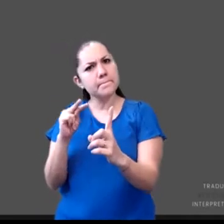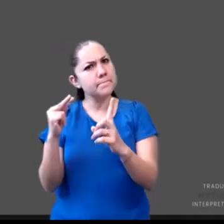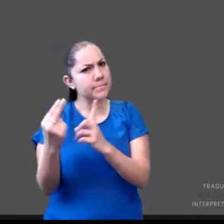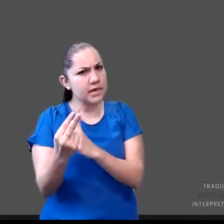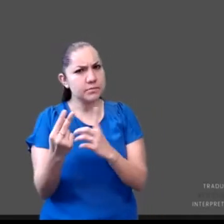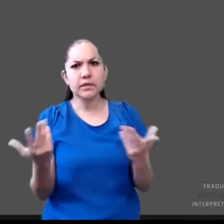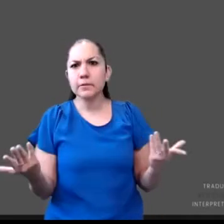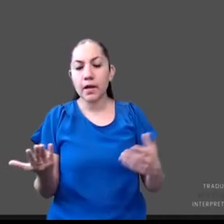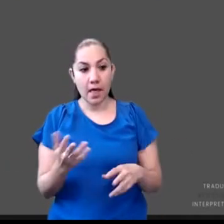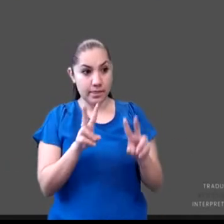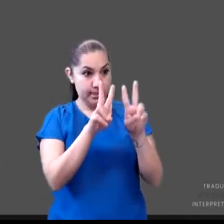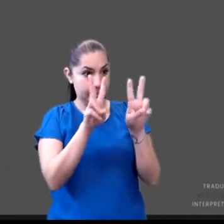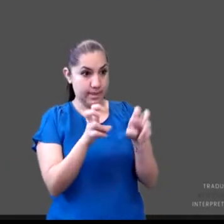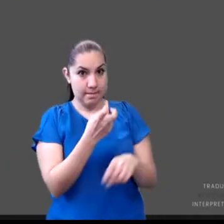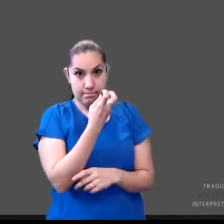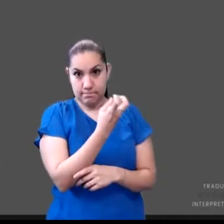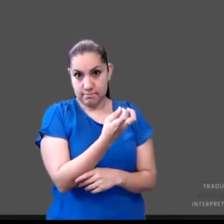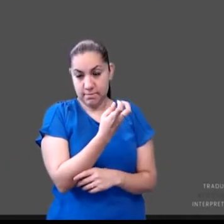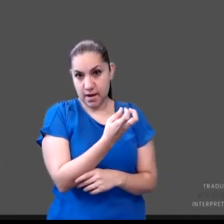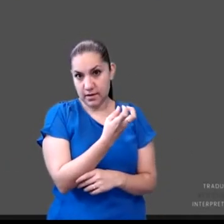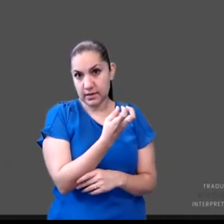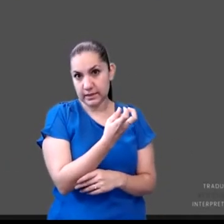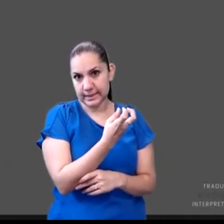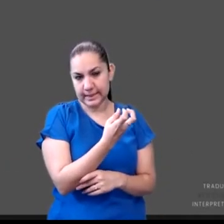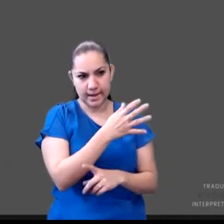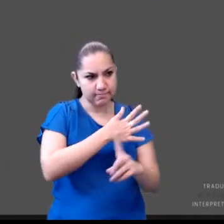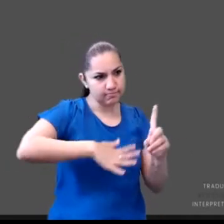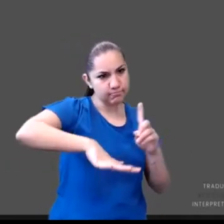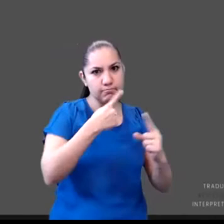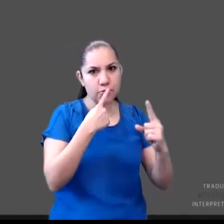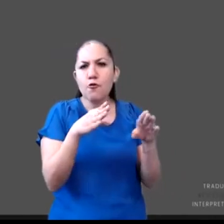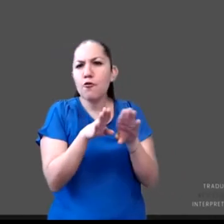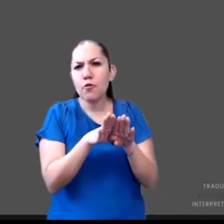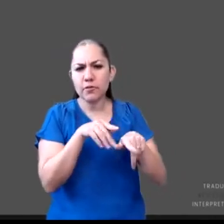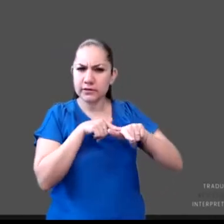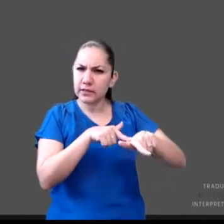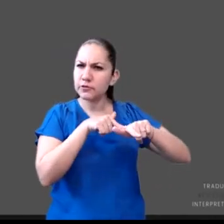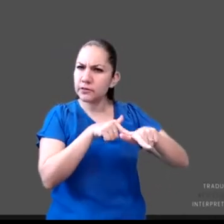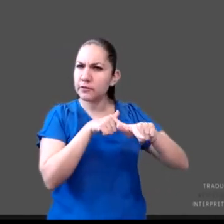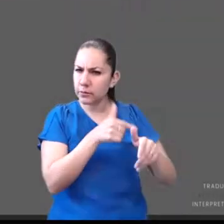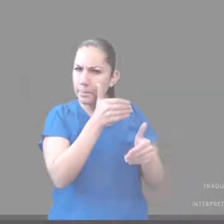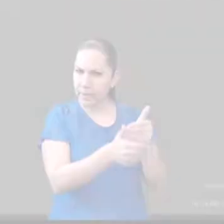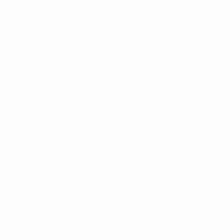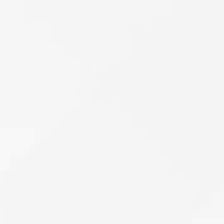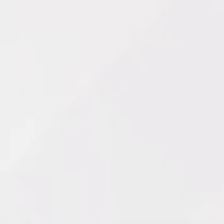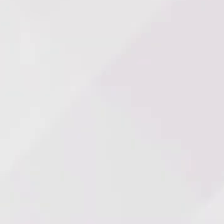y creciendo en este espacio de diálogo. Por favor.